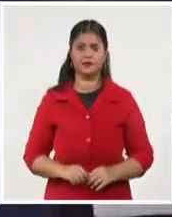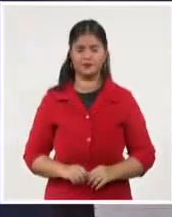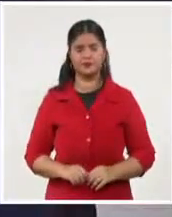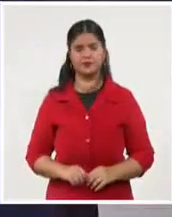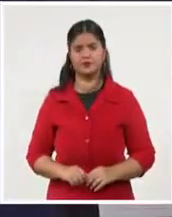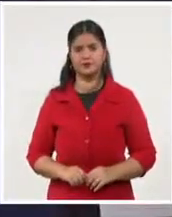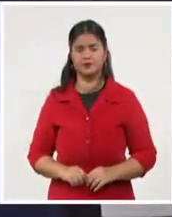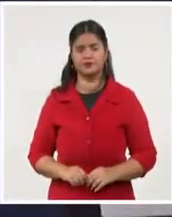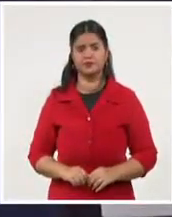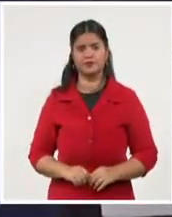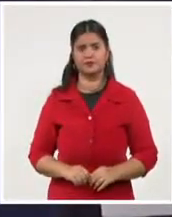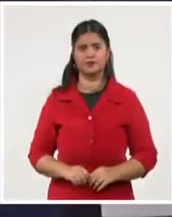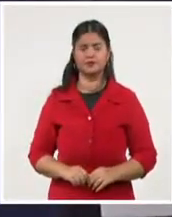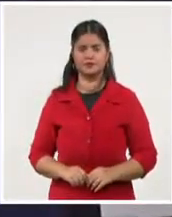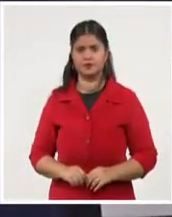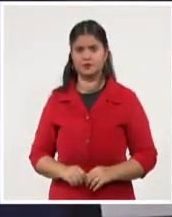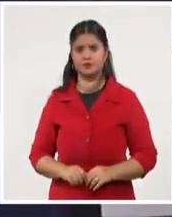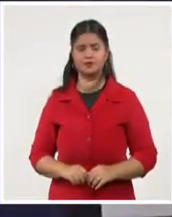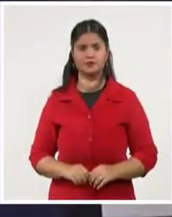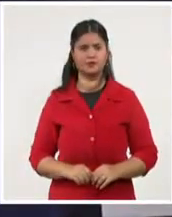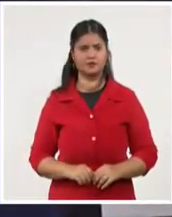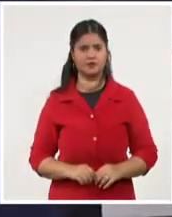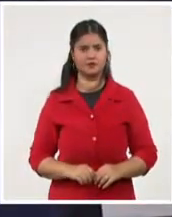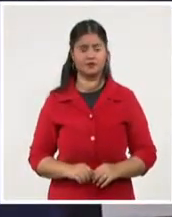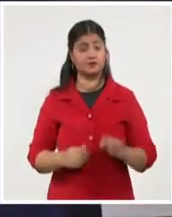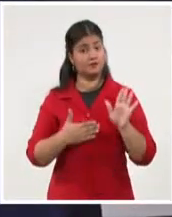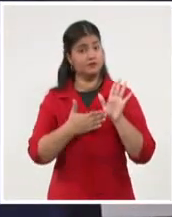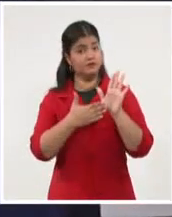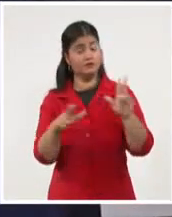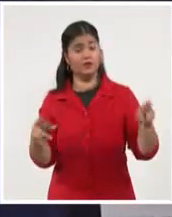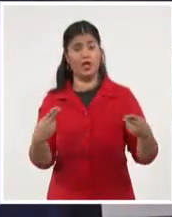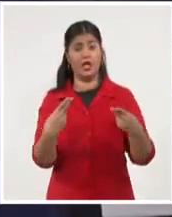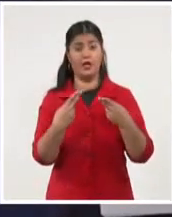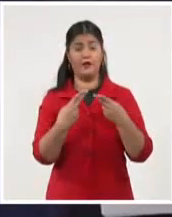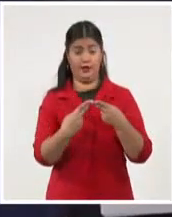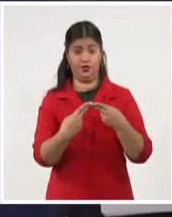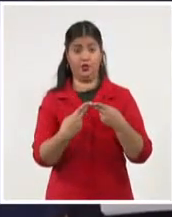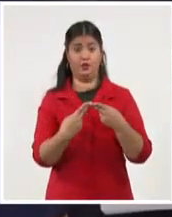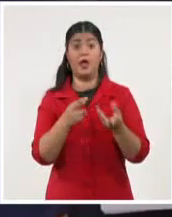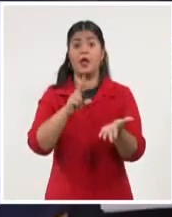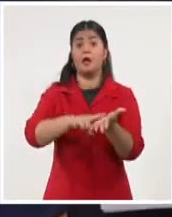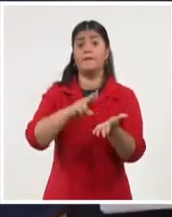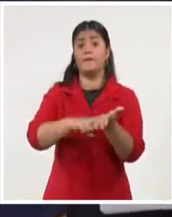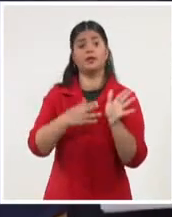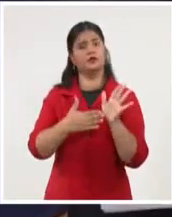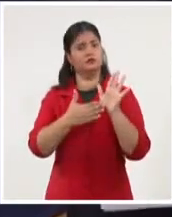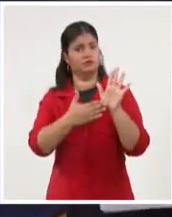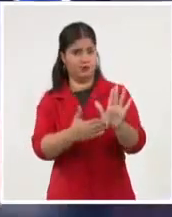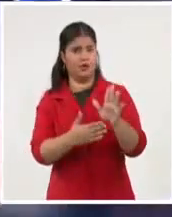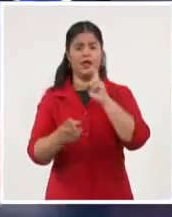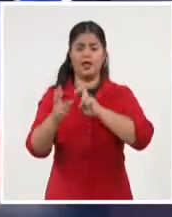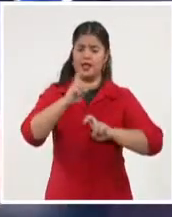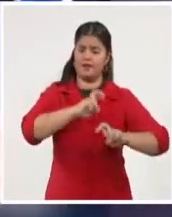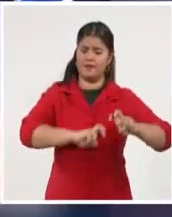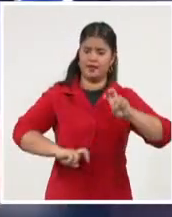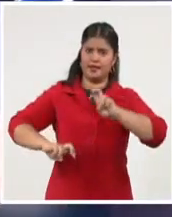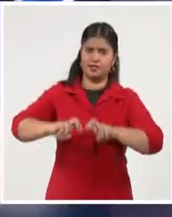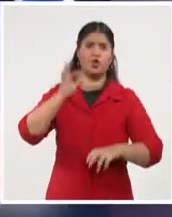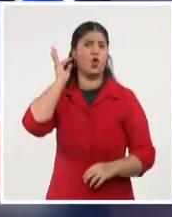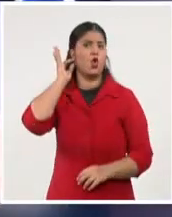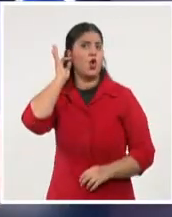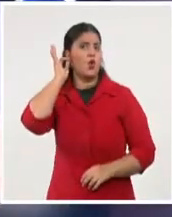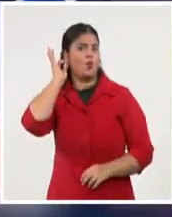enero. La moción presentada el martes es la respuesta de la fiscal demócrata Letitia James a los